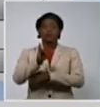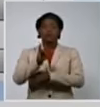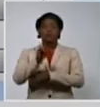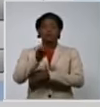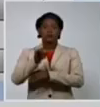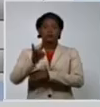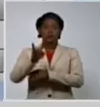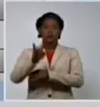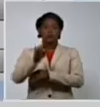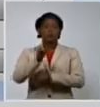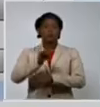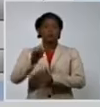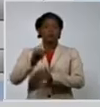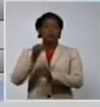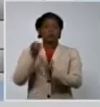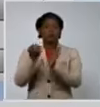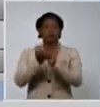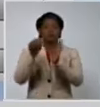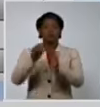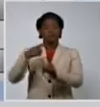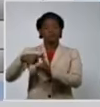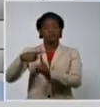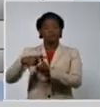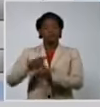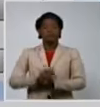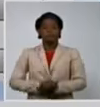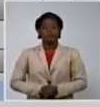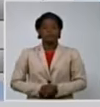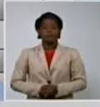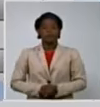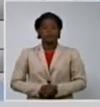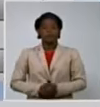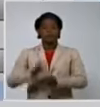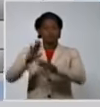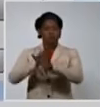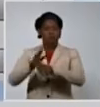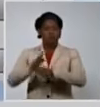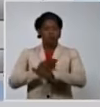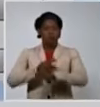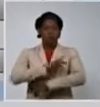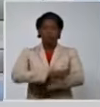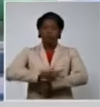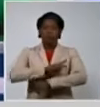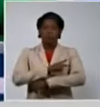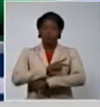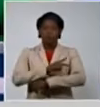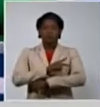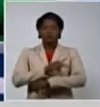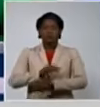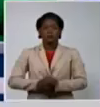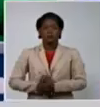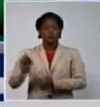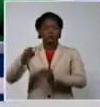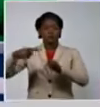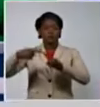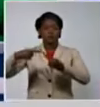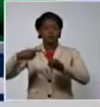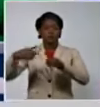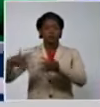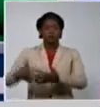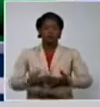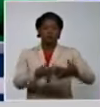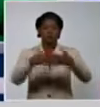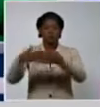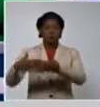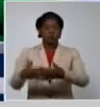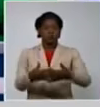10.819.619 casos activos. Por países en el mundo, Estados Unidos de Norteamérica, la